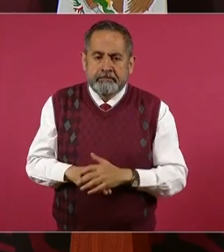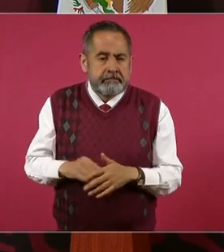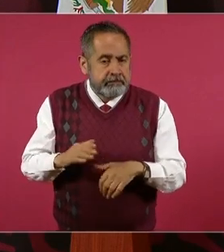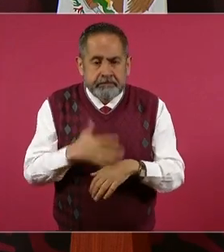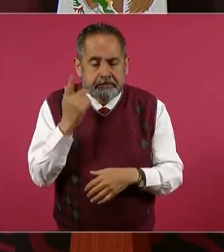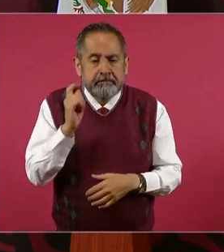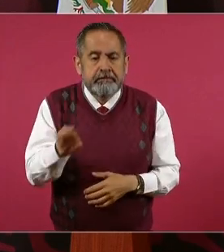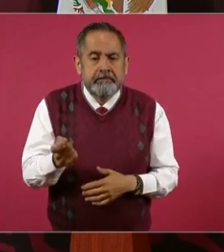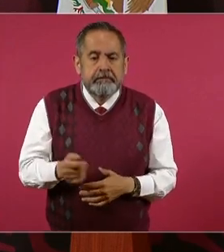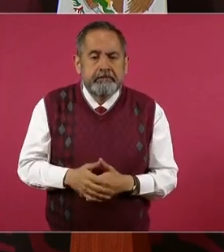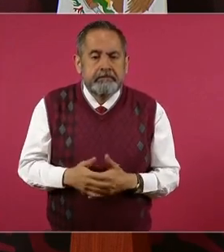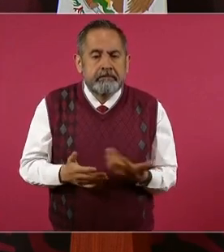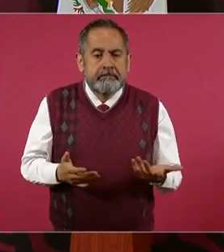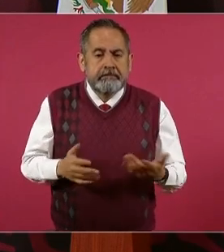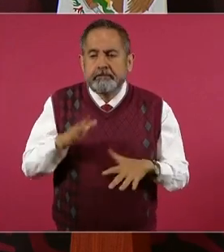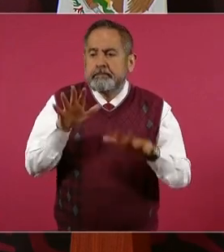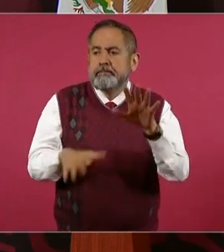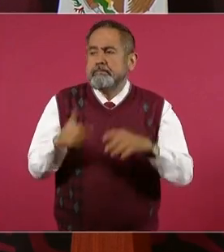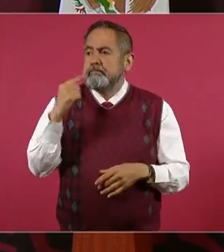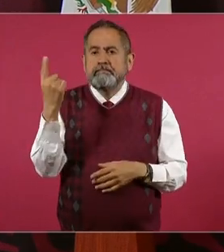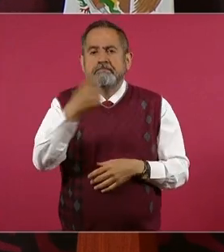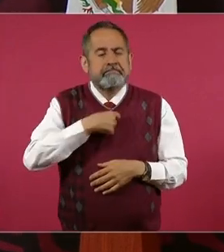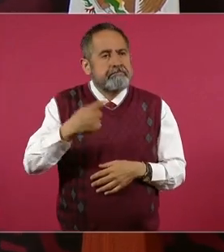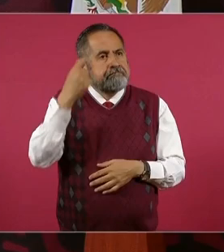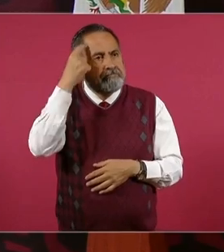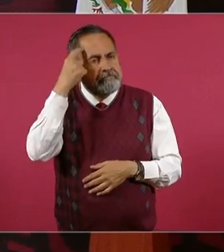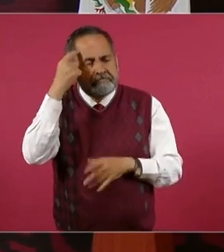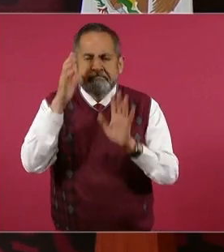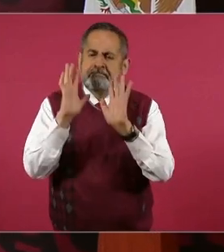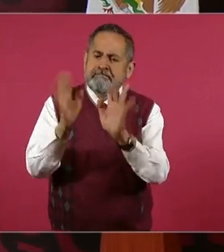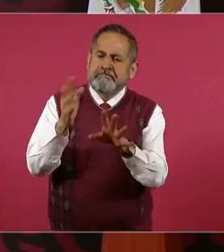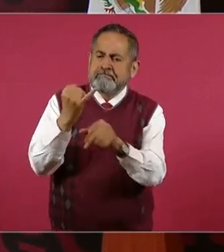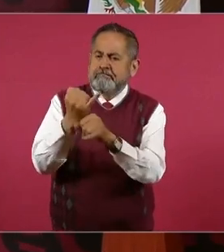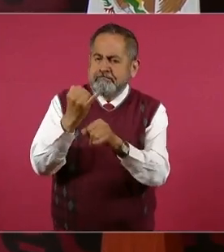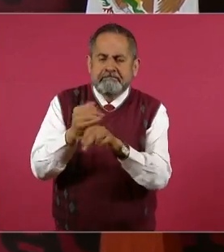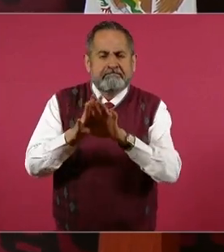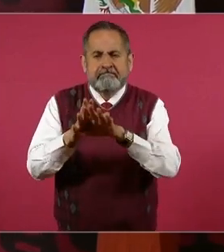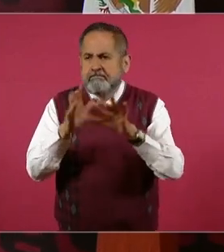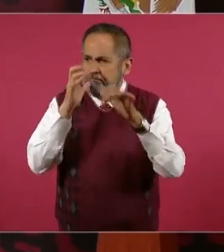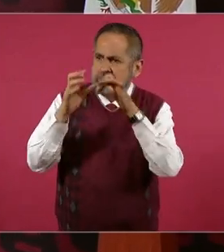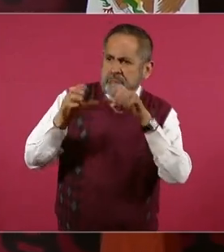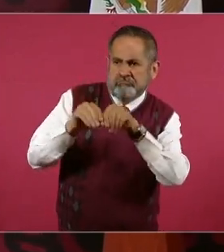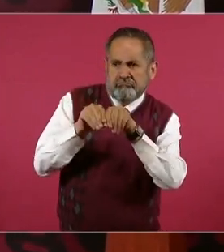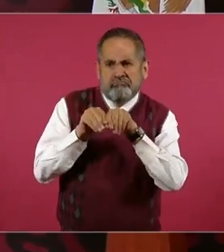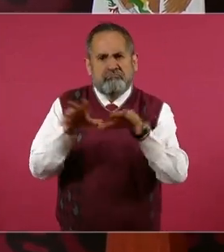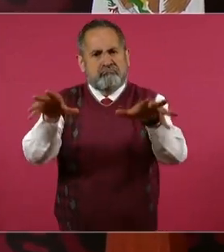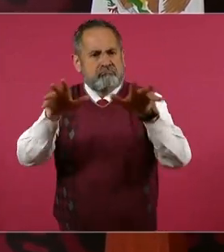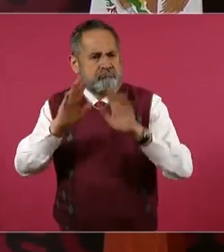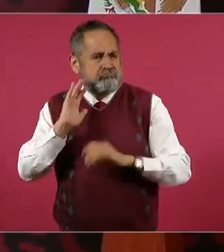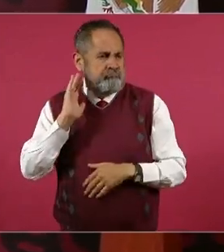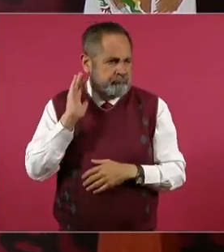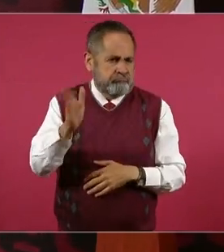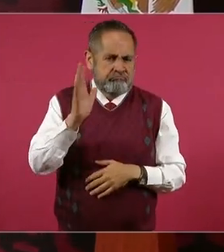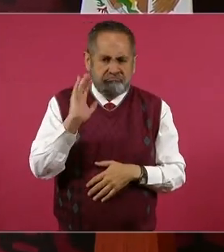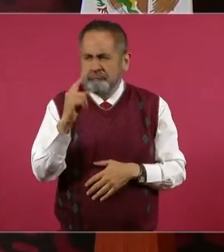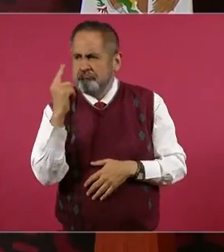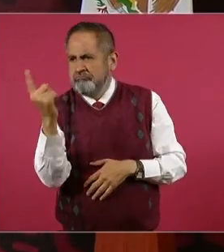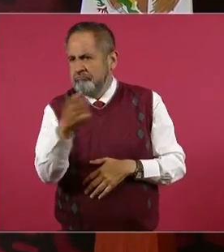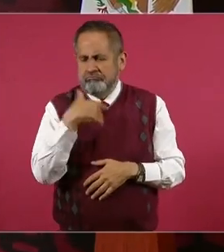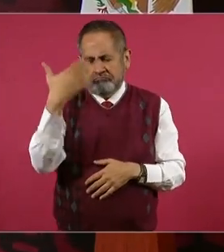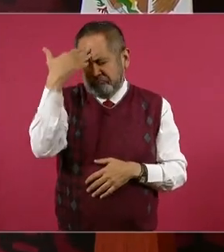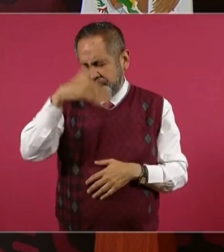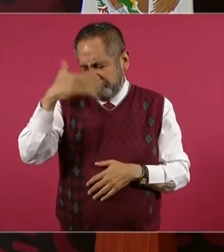porque a veces llegamos a pensar que nos estamos comunicando con todos